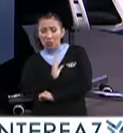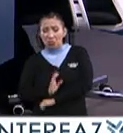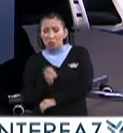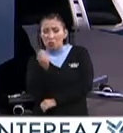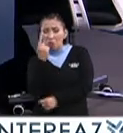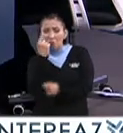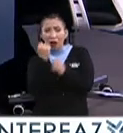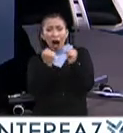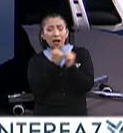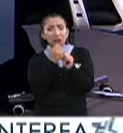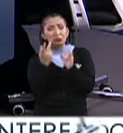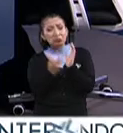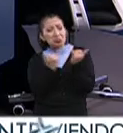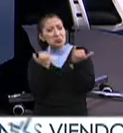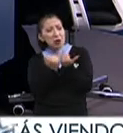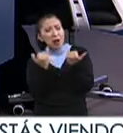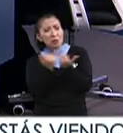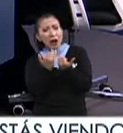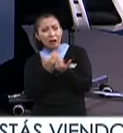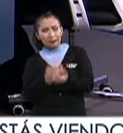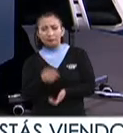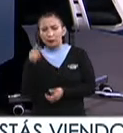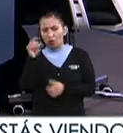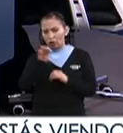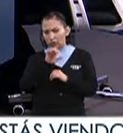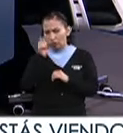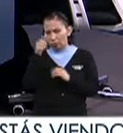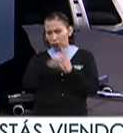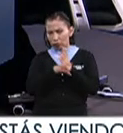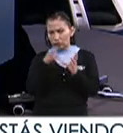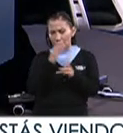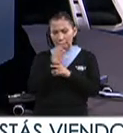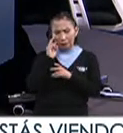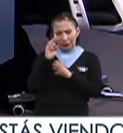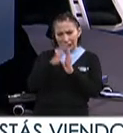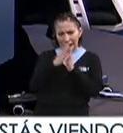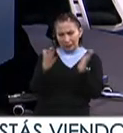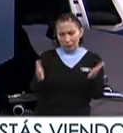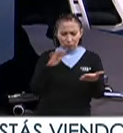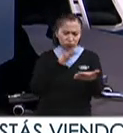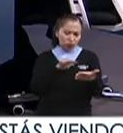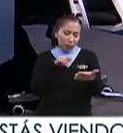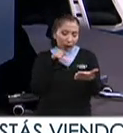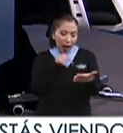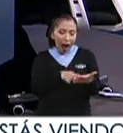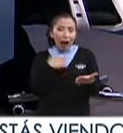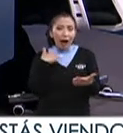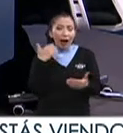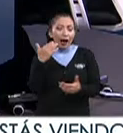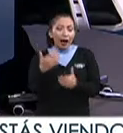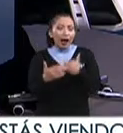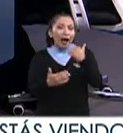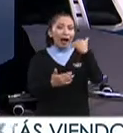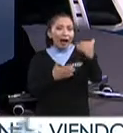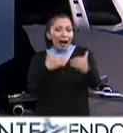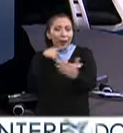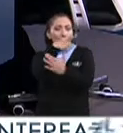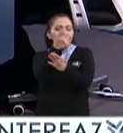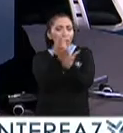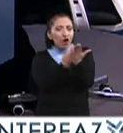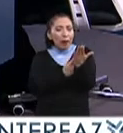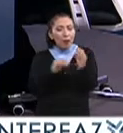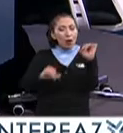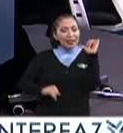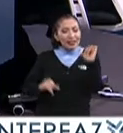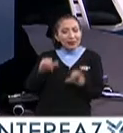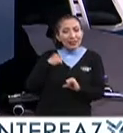tantos años, ¿no? Y otro punto interesante que se destaca en el libro es que el avance en las políticas que